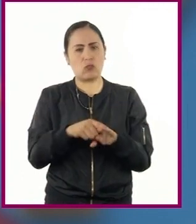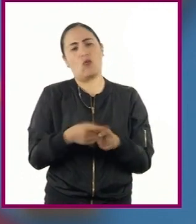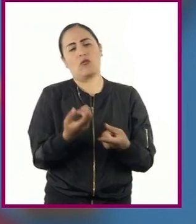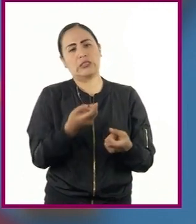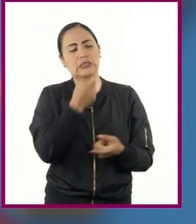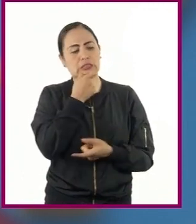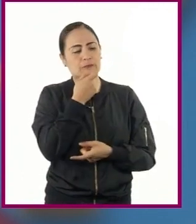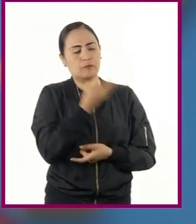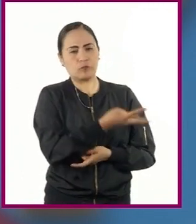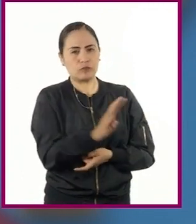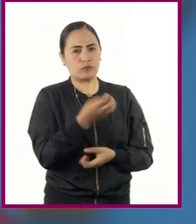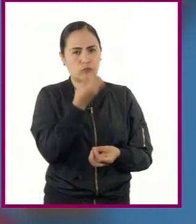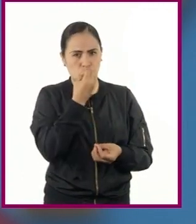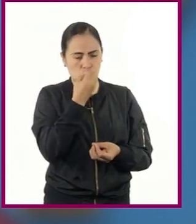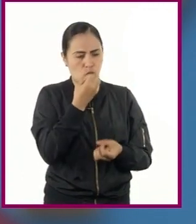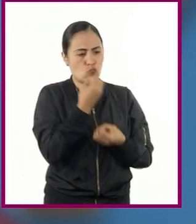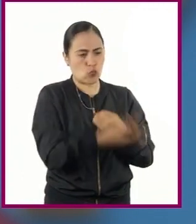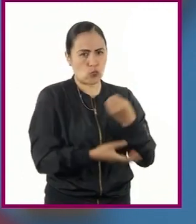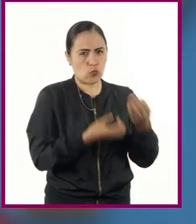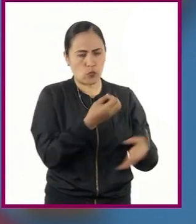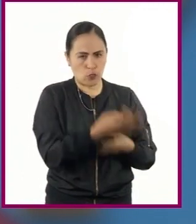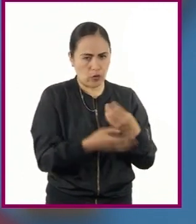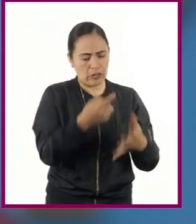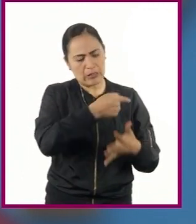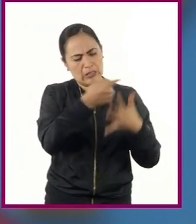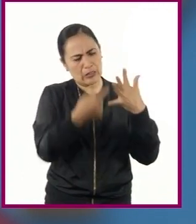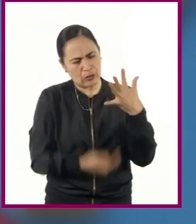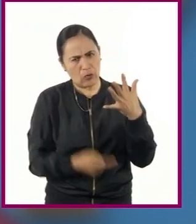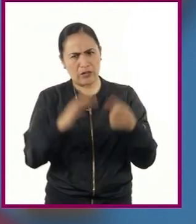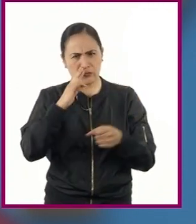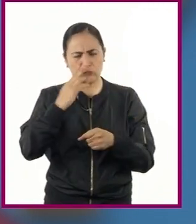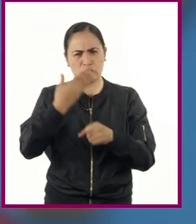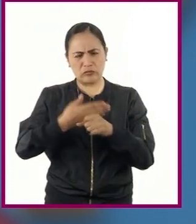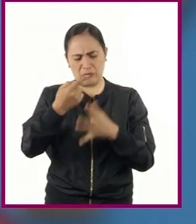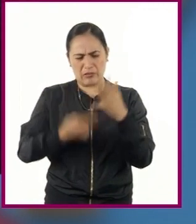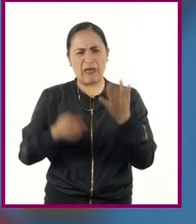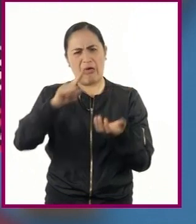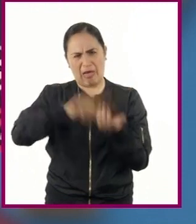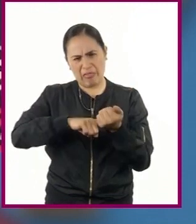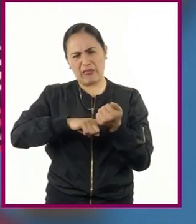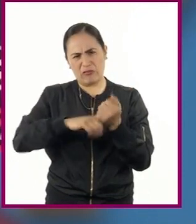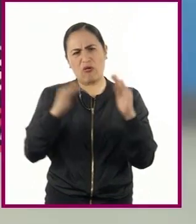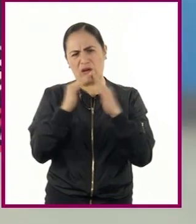de la responsabilidad de atender todos los aspectos de la vida cotidiana en los hogares: